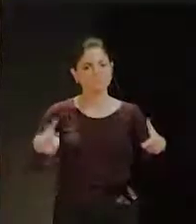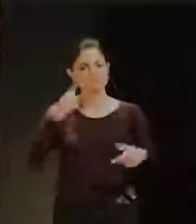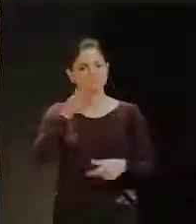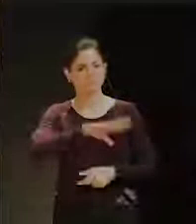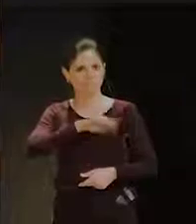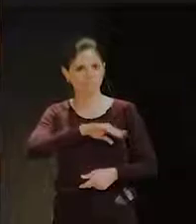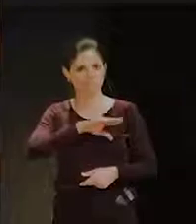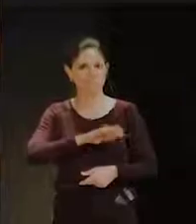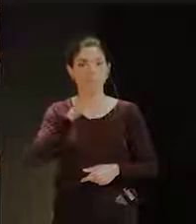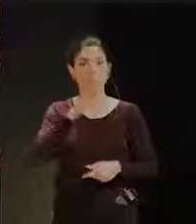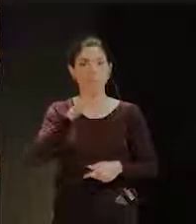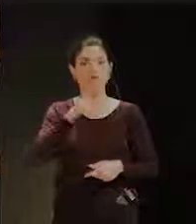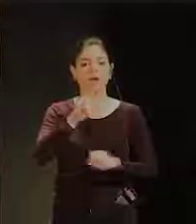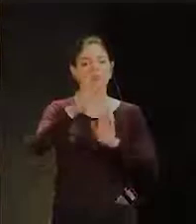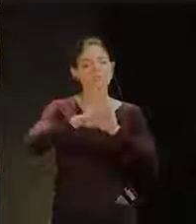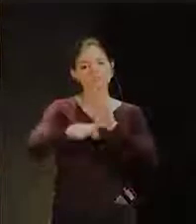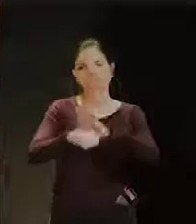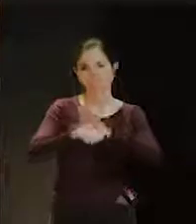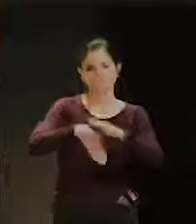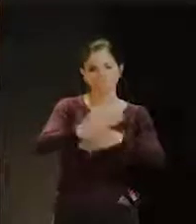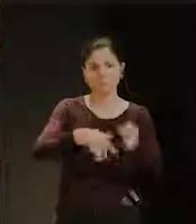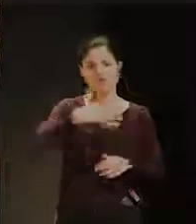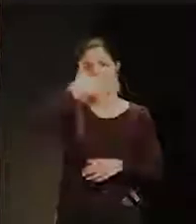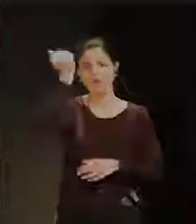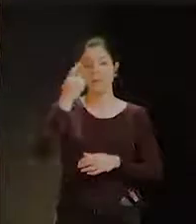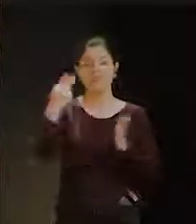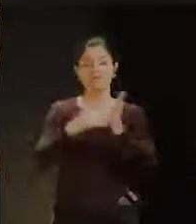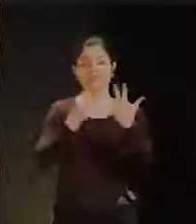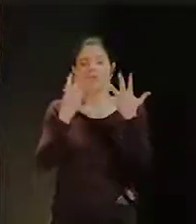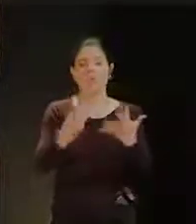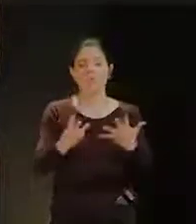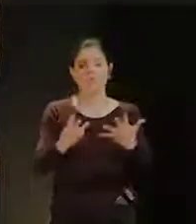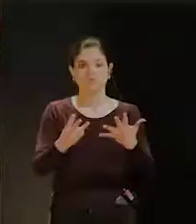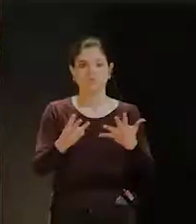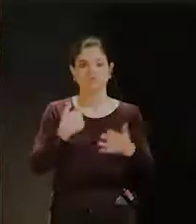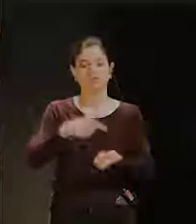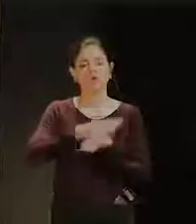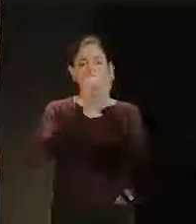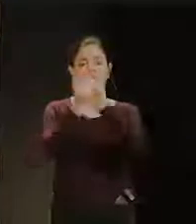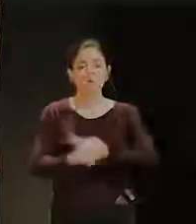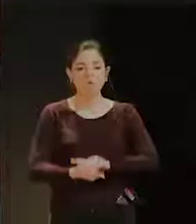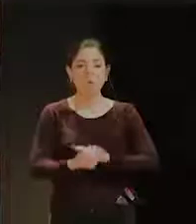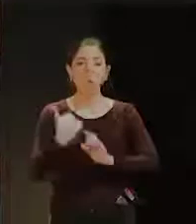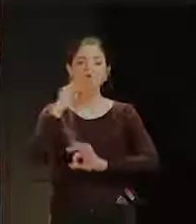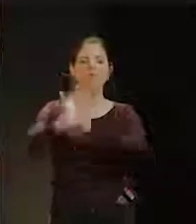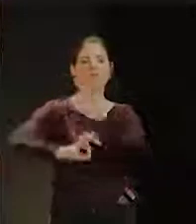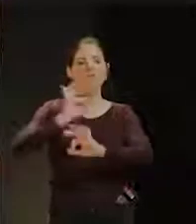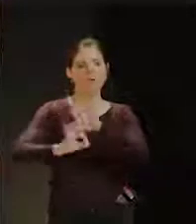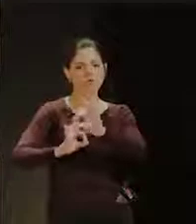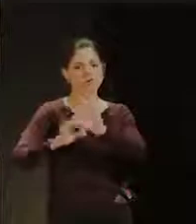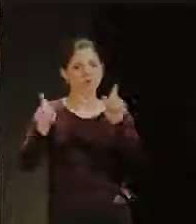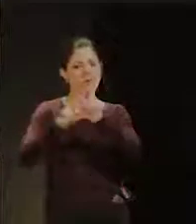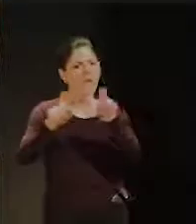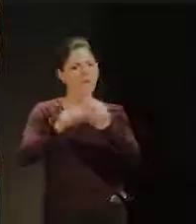forma significativa. Por lo tanto, el programa siguió. En abril del 2008, nos convertimos en una organización con